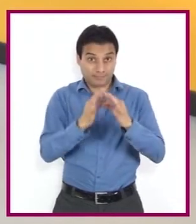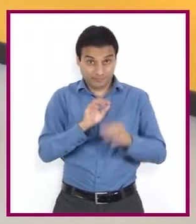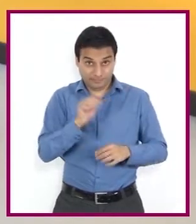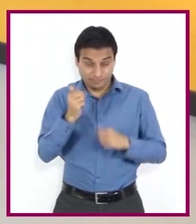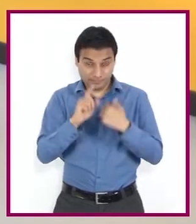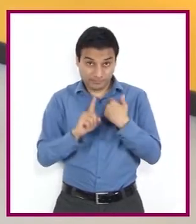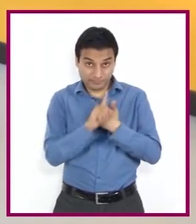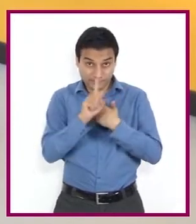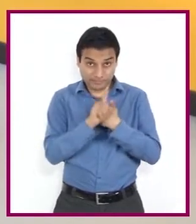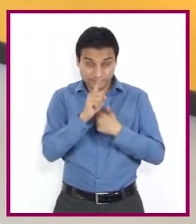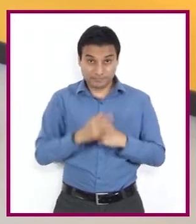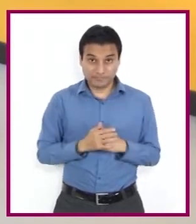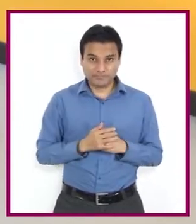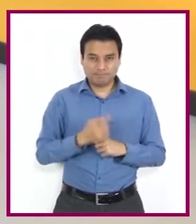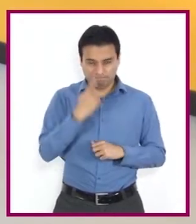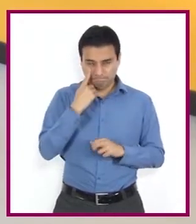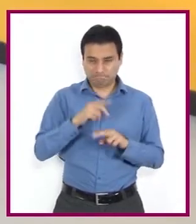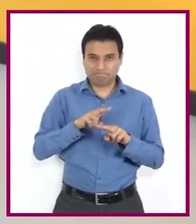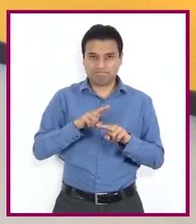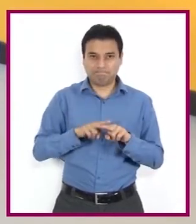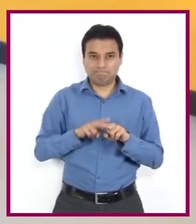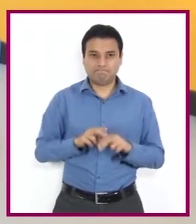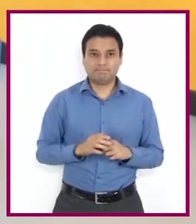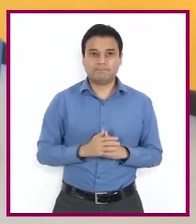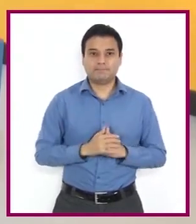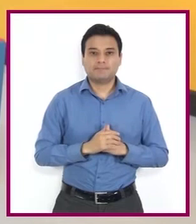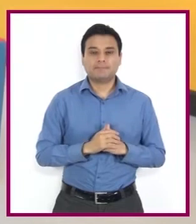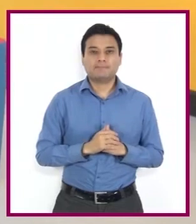más? Tomemos asiento, maestra. Gracias.